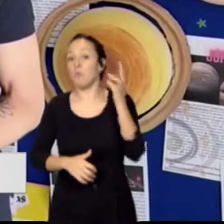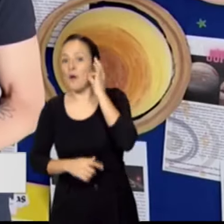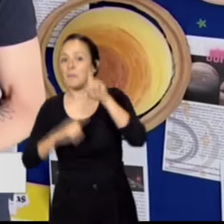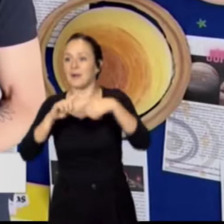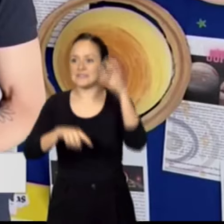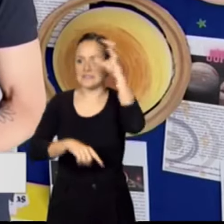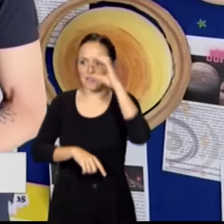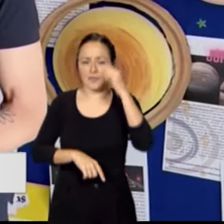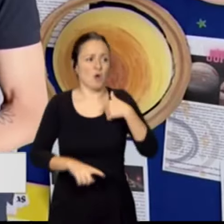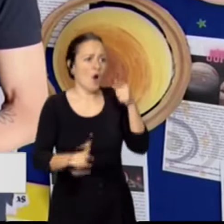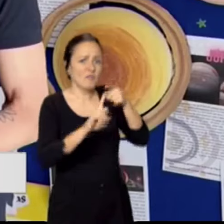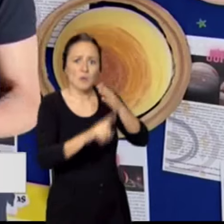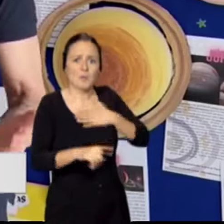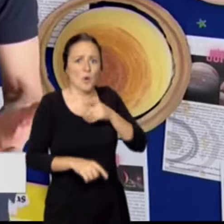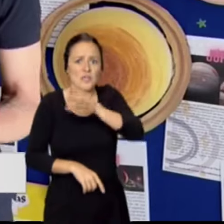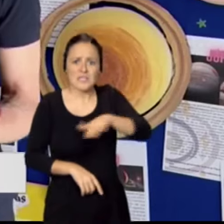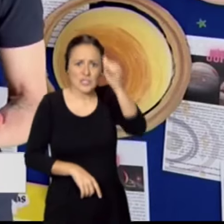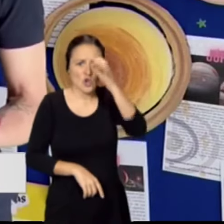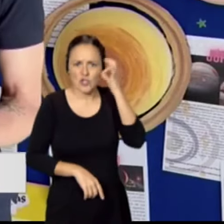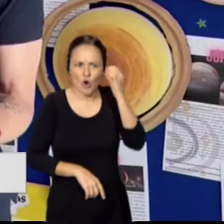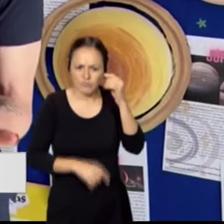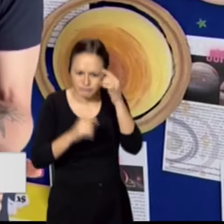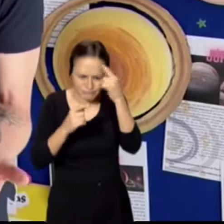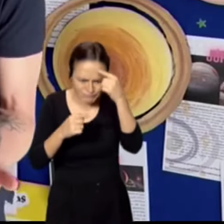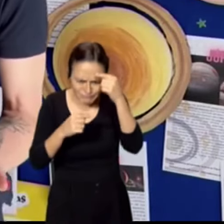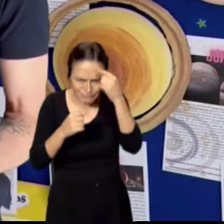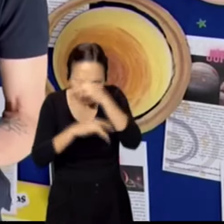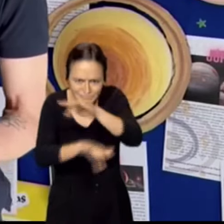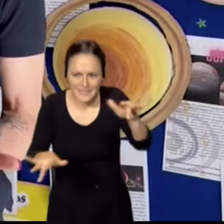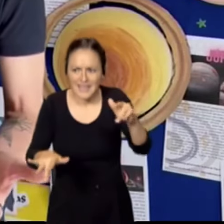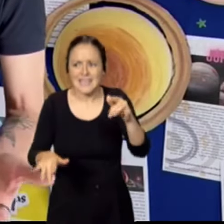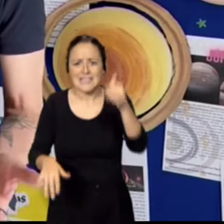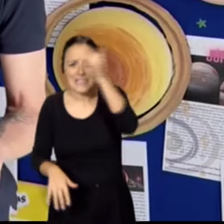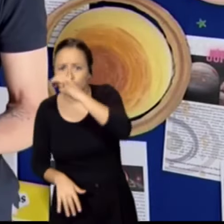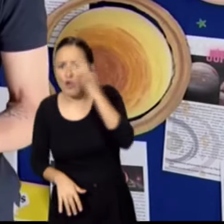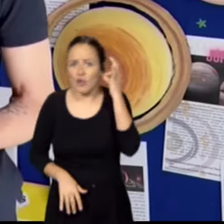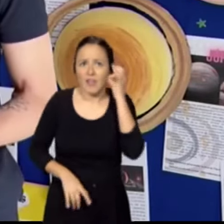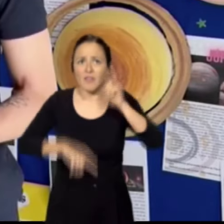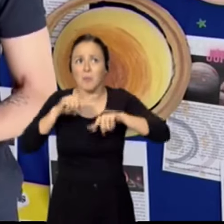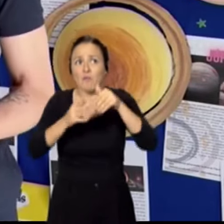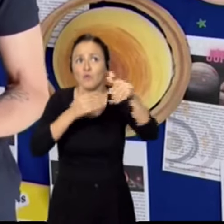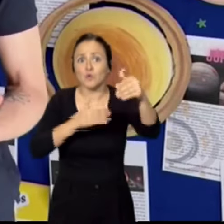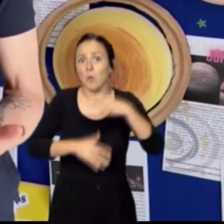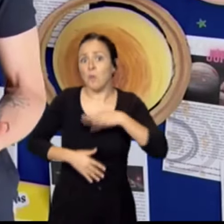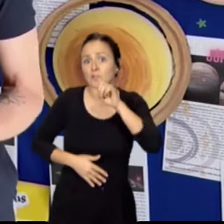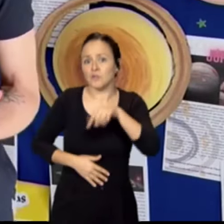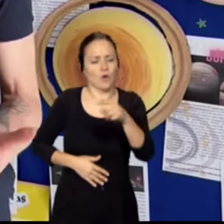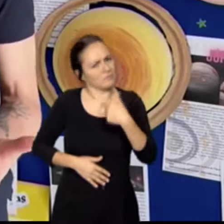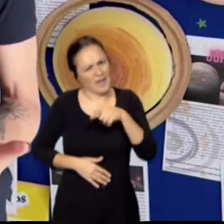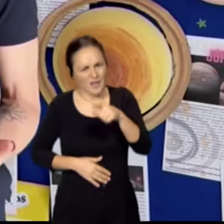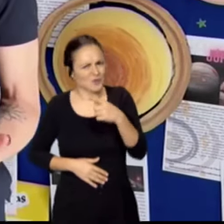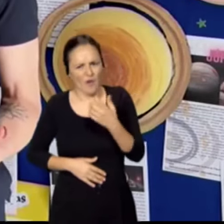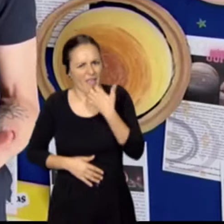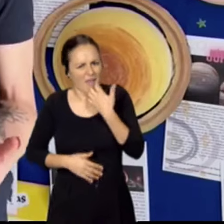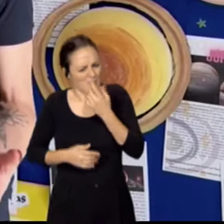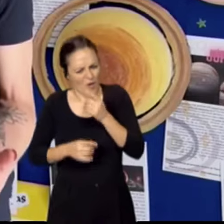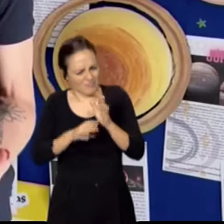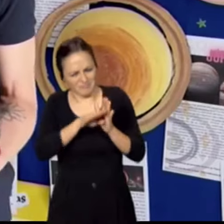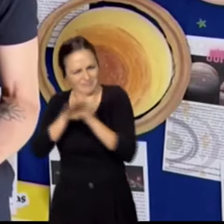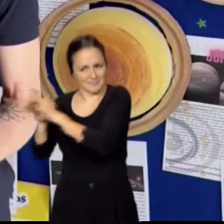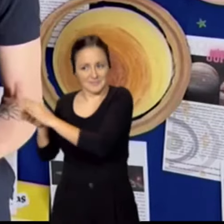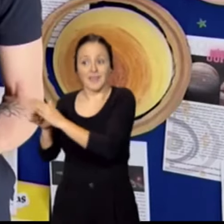niños de que no hay diferencia que que ser Niña o niño no va a marcar tu destino no tiene por qué hacerlo y dándoles ejemplos de de